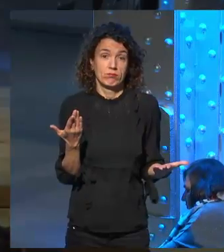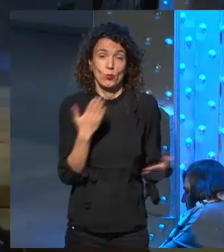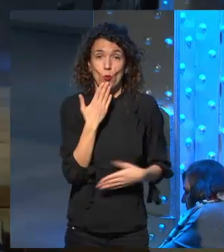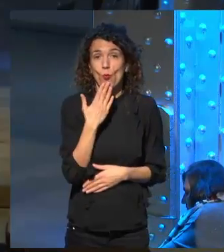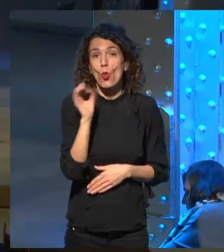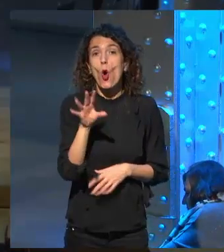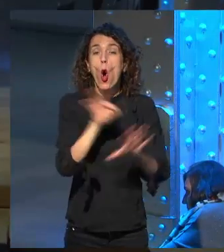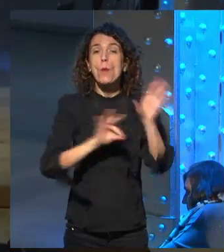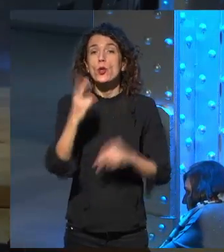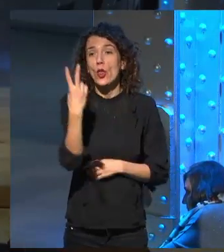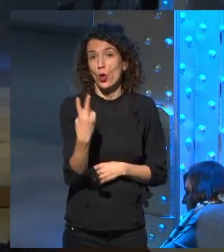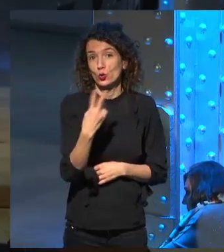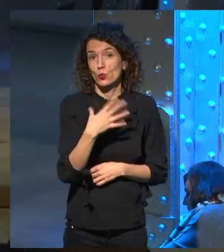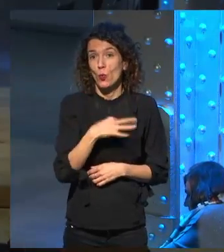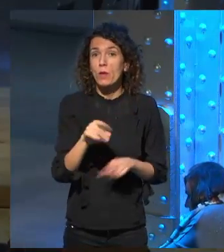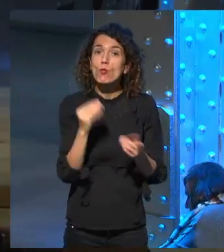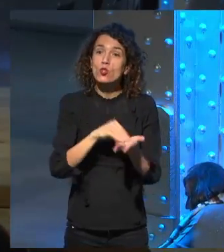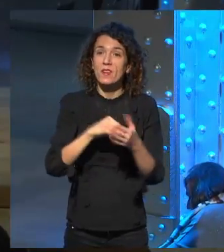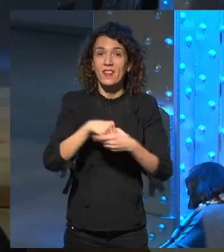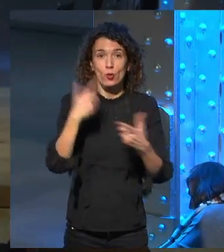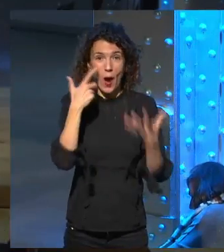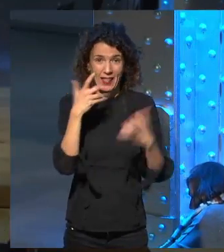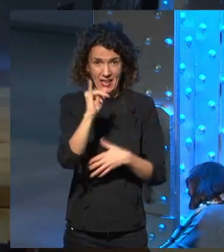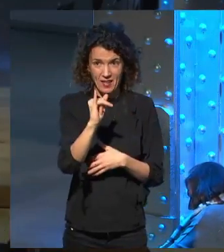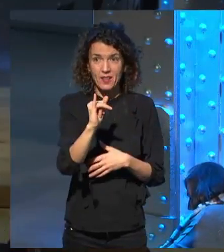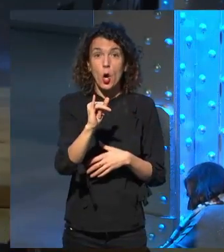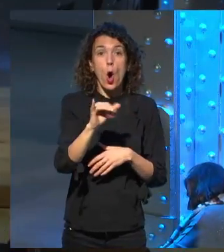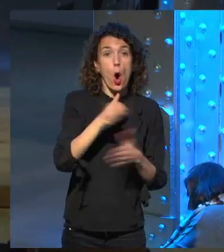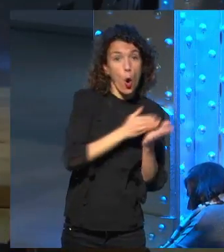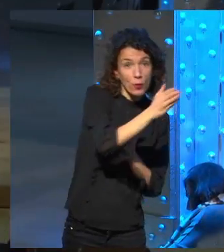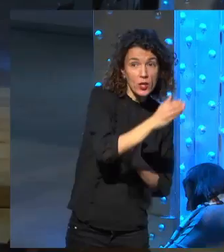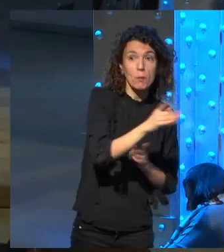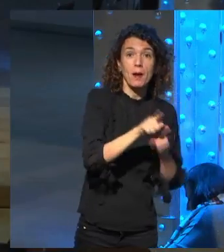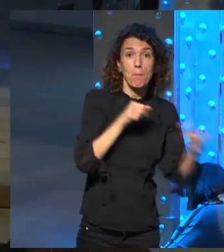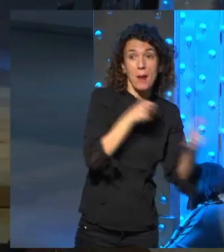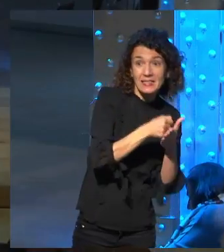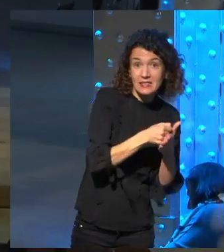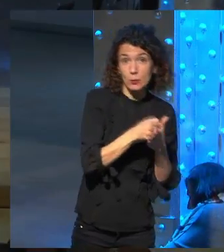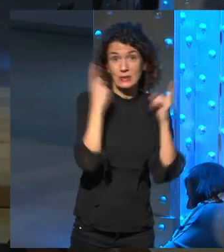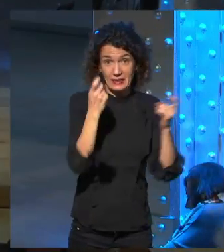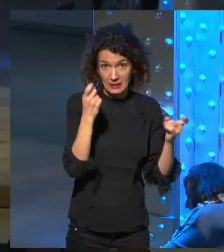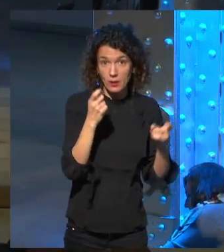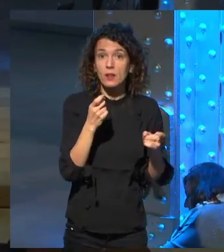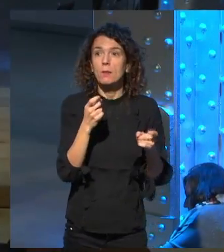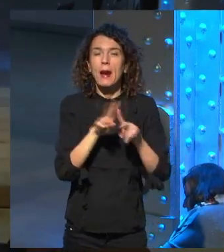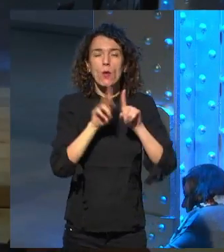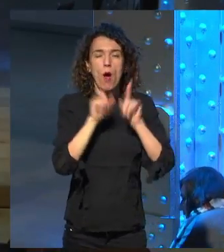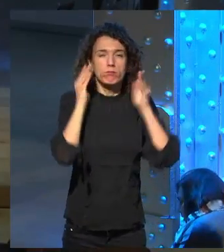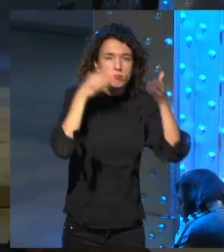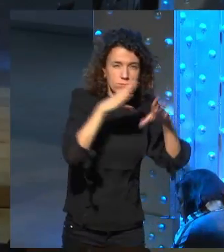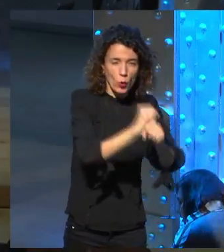esas dos opciones que parece que hay tantas veces en las artes, ¿no? La opción de ir al máximo y la opción a concentrarse,